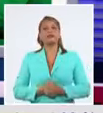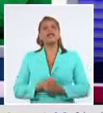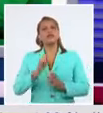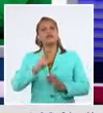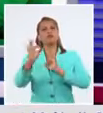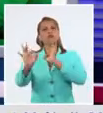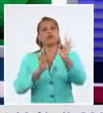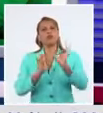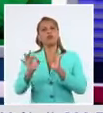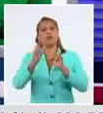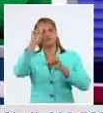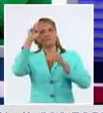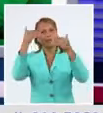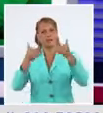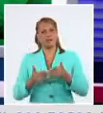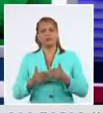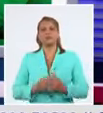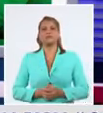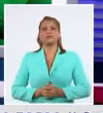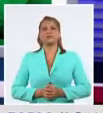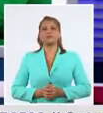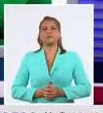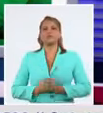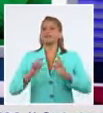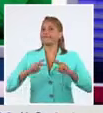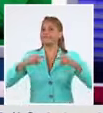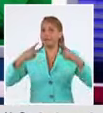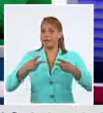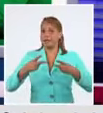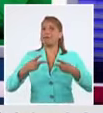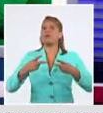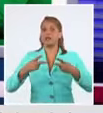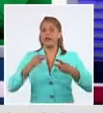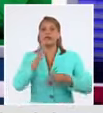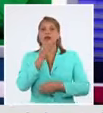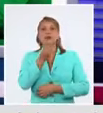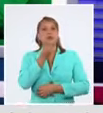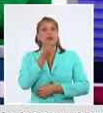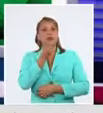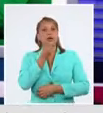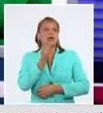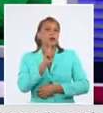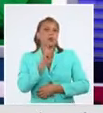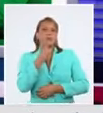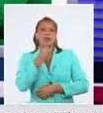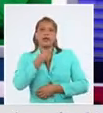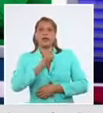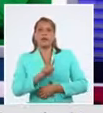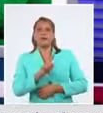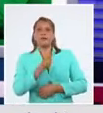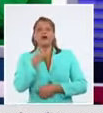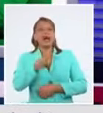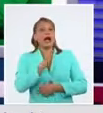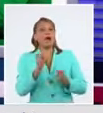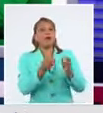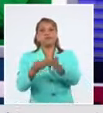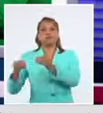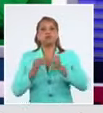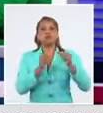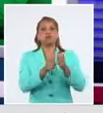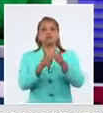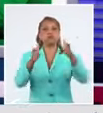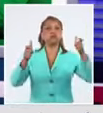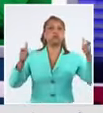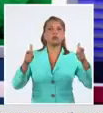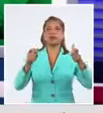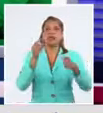en cierta medida. No obstante, reitero, lo que pudiera, o sea, no es que va a provocar una mayor transmisión de la COVID.